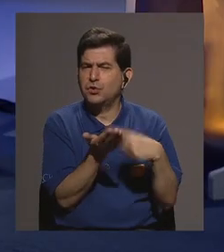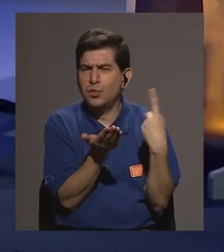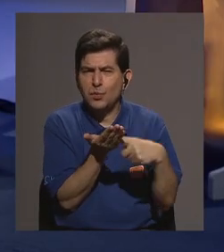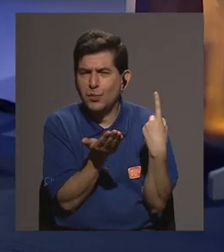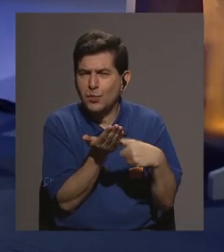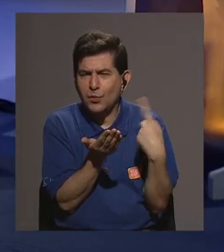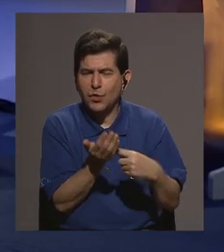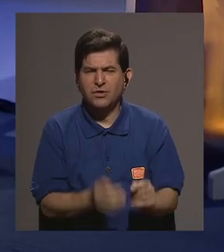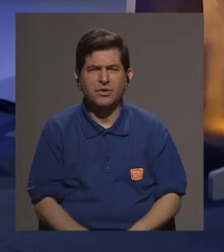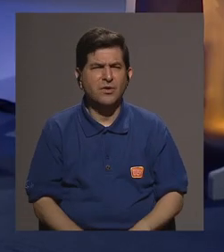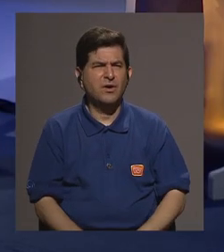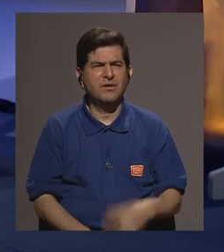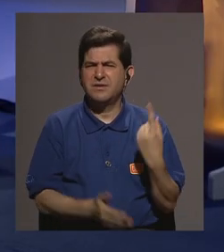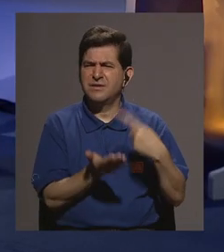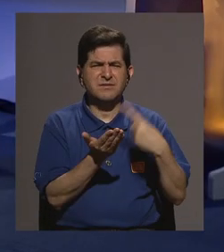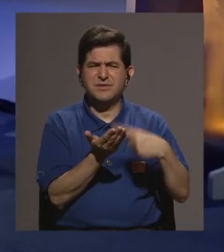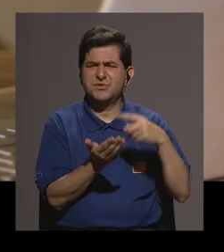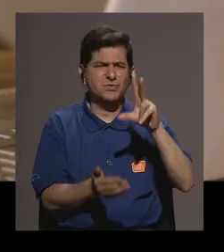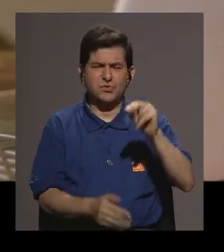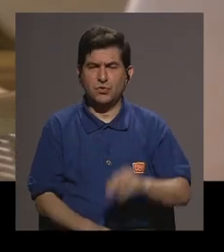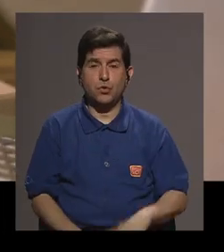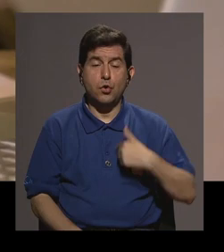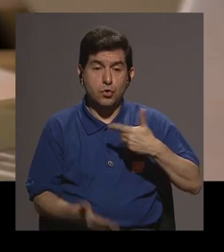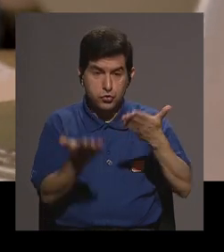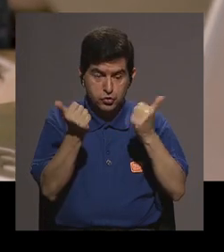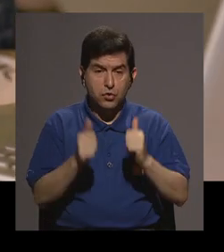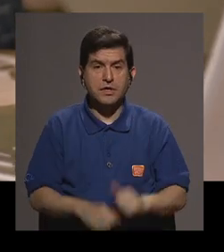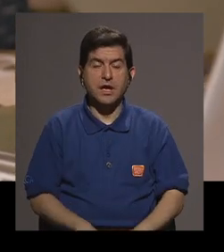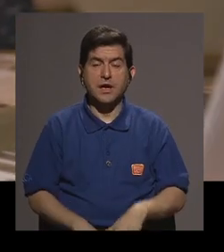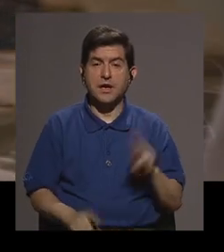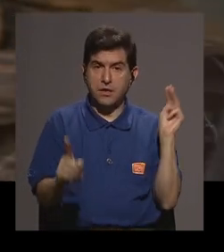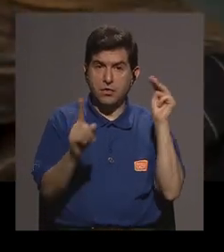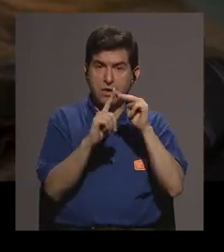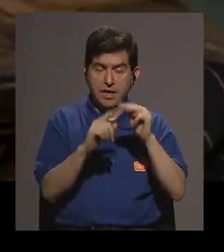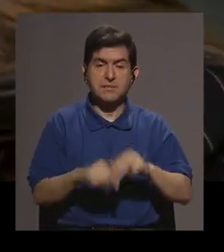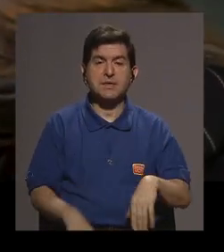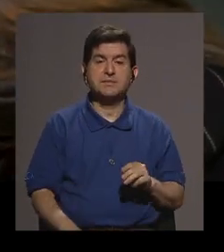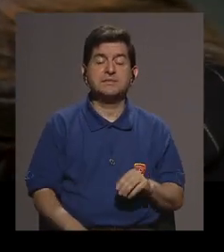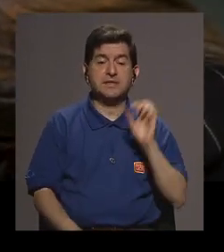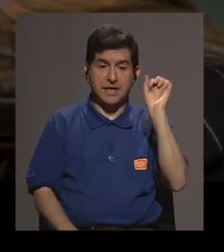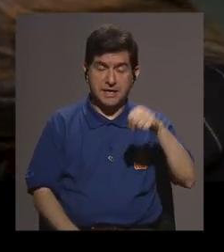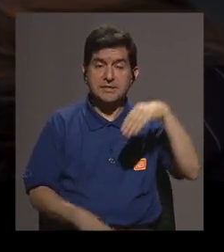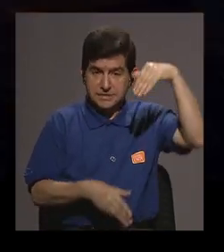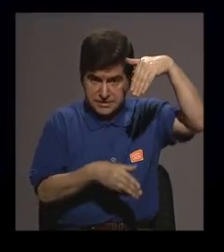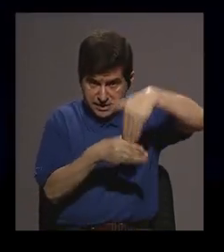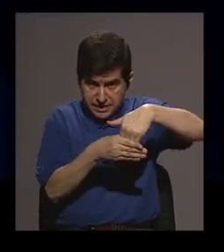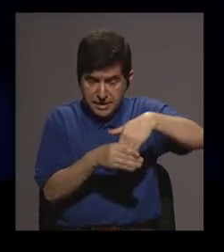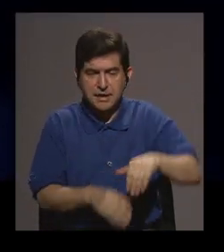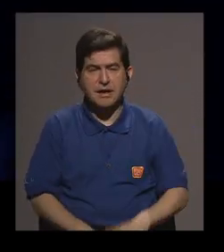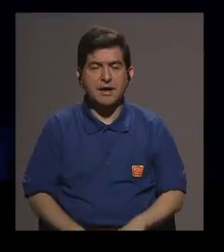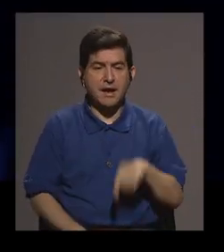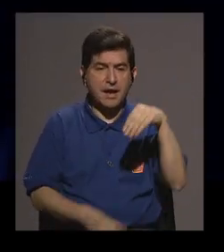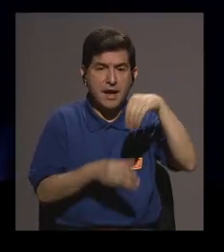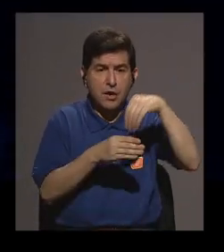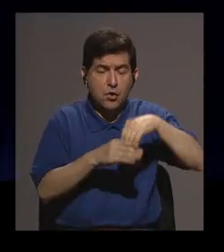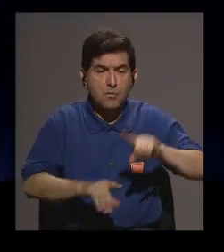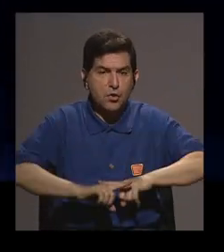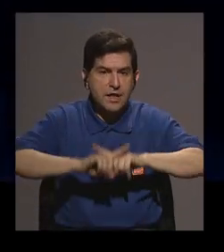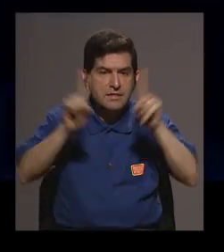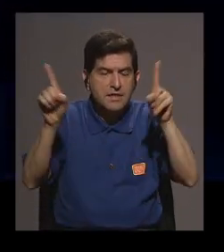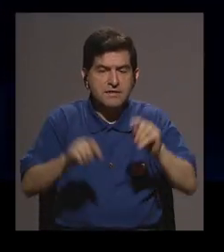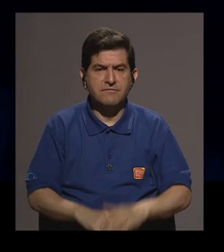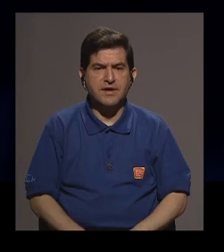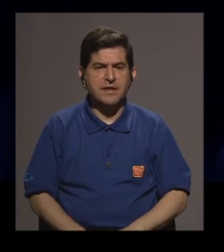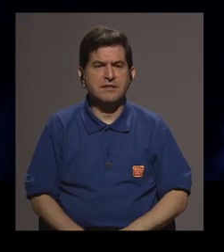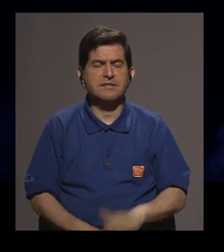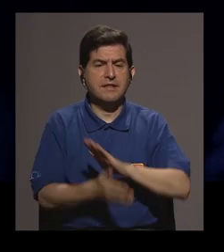tipo de polémica no tanto polémica y lo que quiero es que sé que trasciende el mensaje porque el en el ingrediente diferenciador de